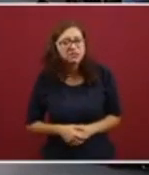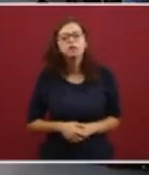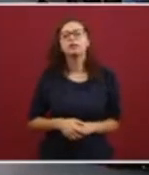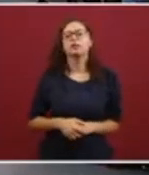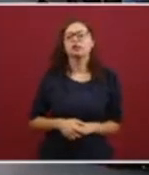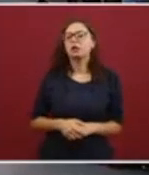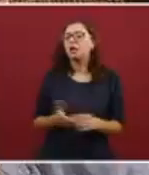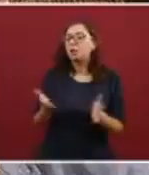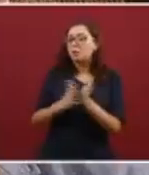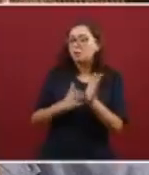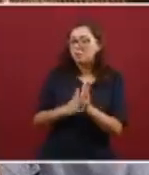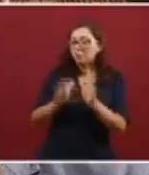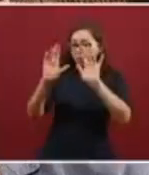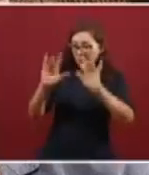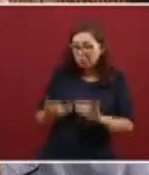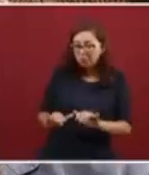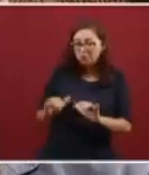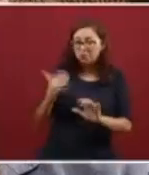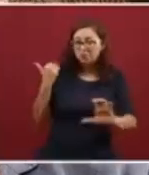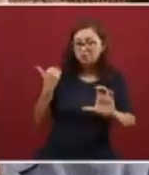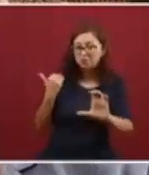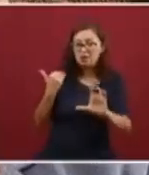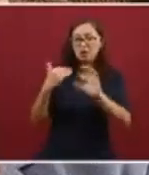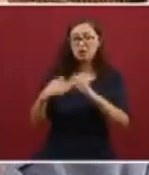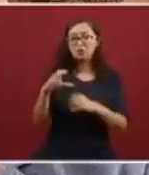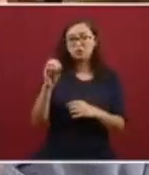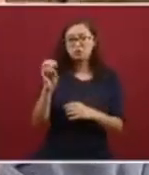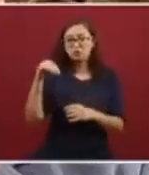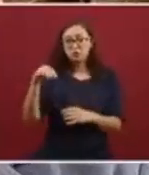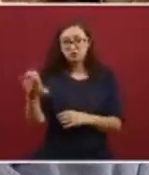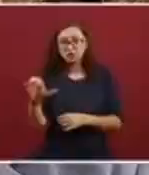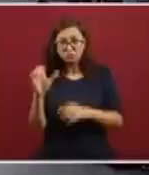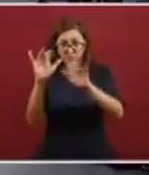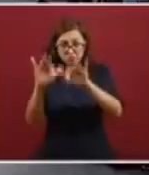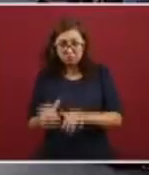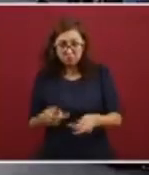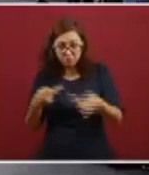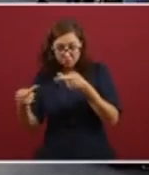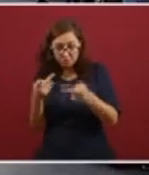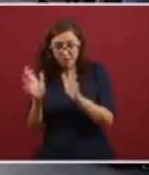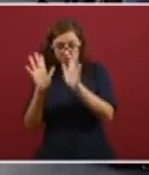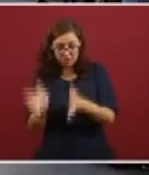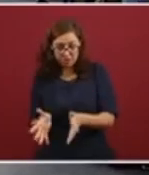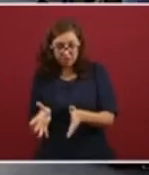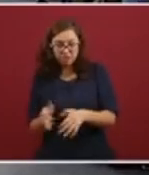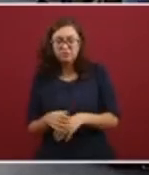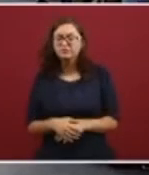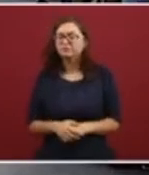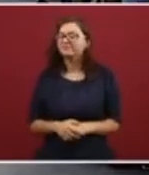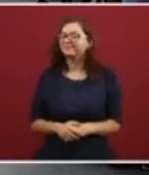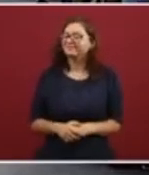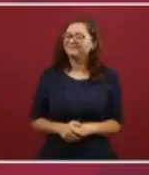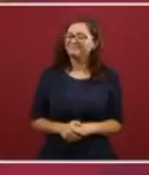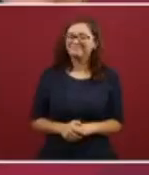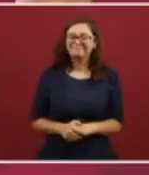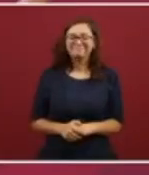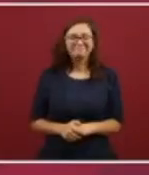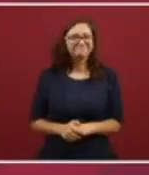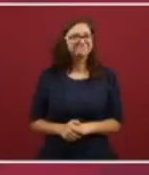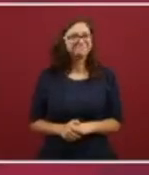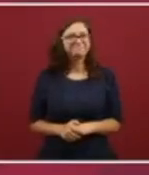¿No preparan el documento para llegar a la Organización Mundial del Comercio? Es que eso es